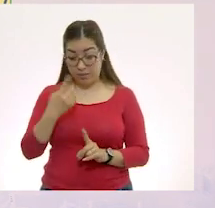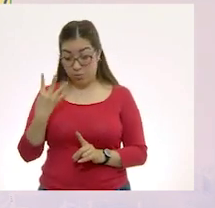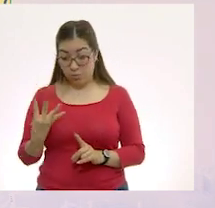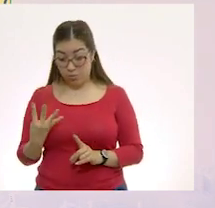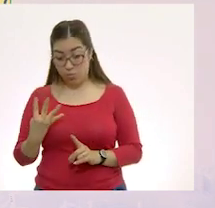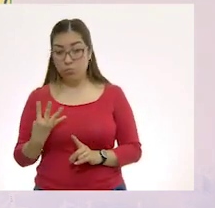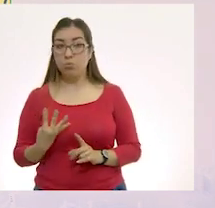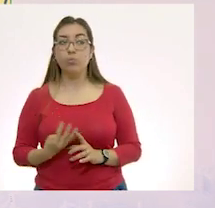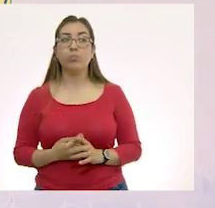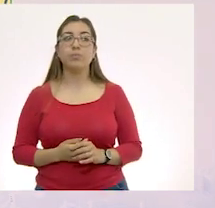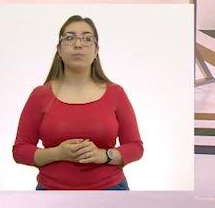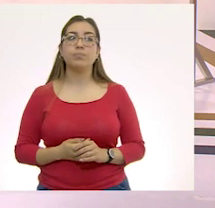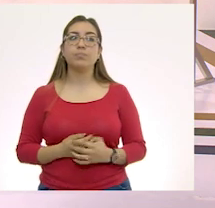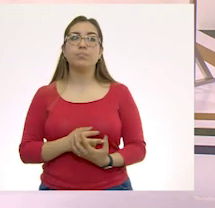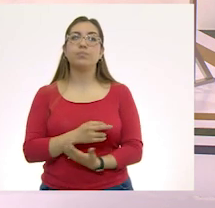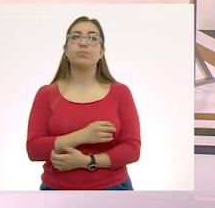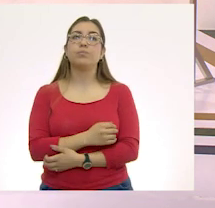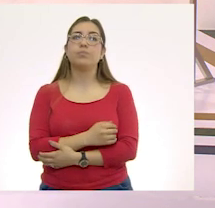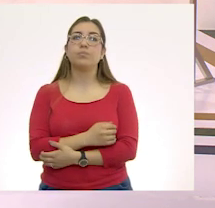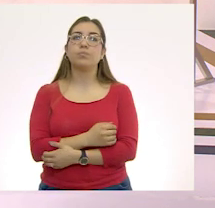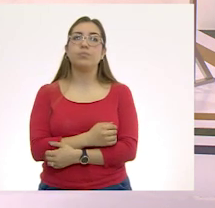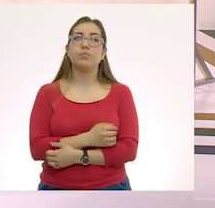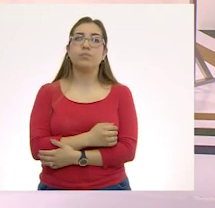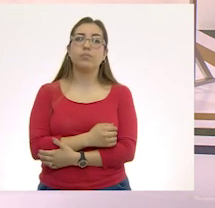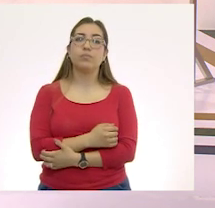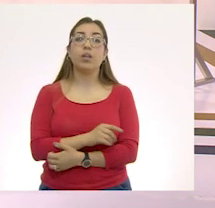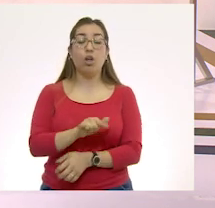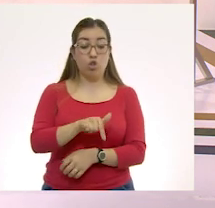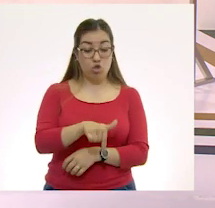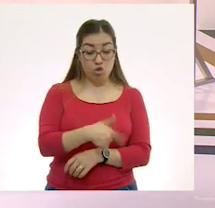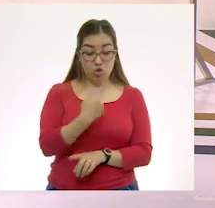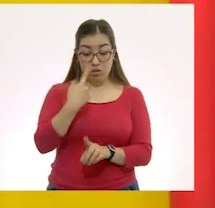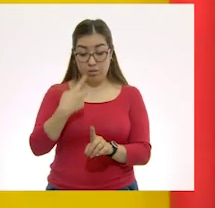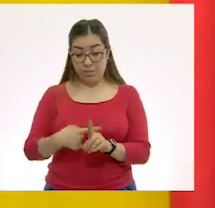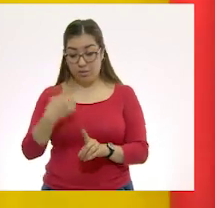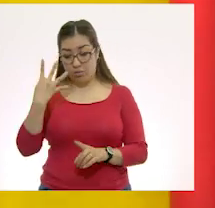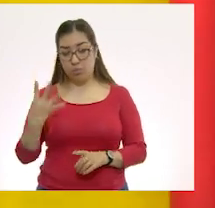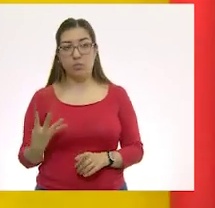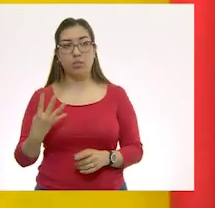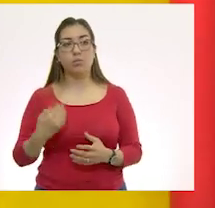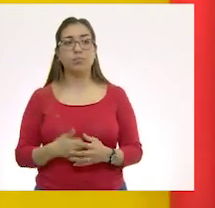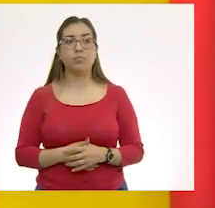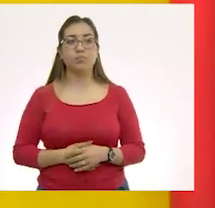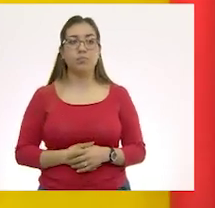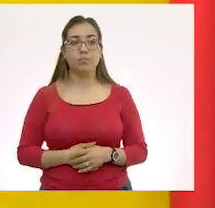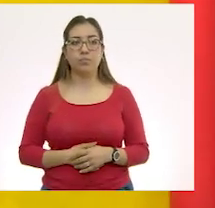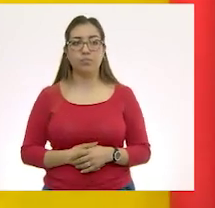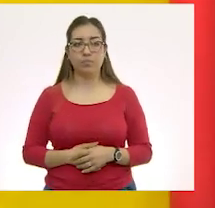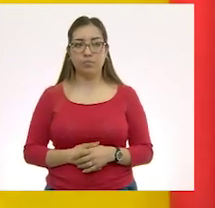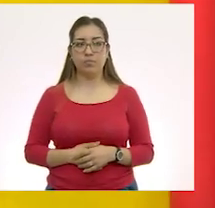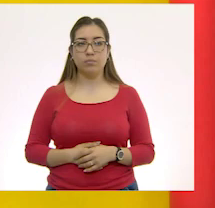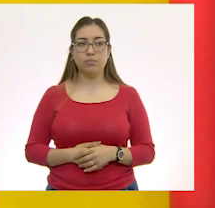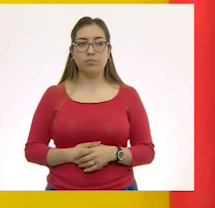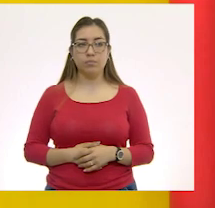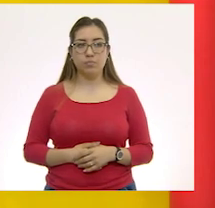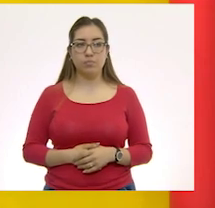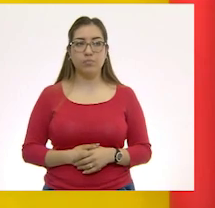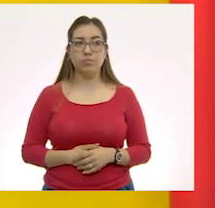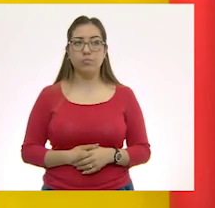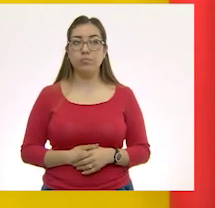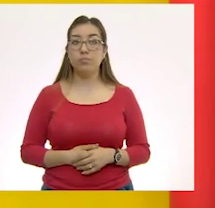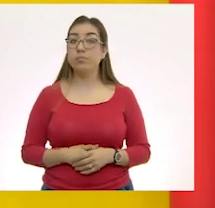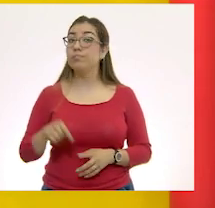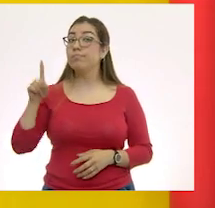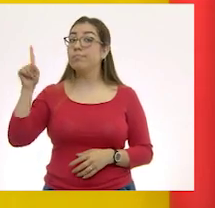+ 12 44 lo voy a agregar son más 4 1 2 3 4